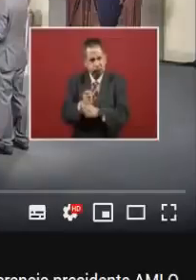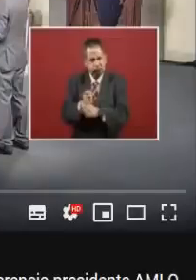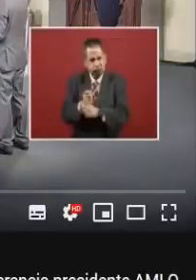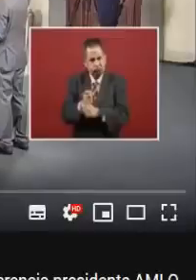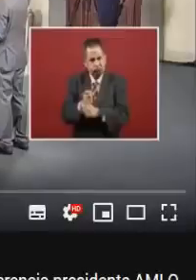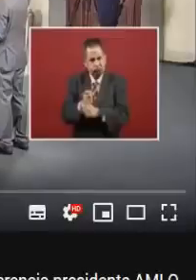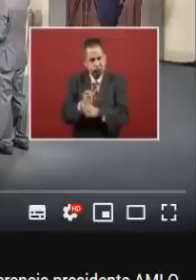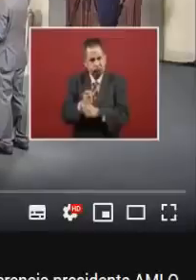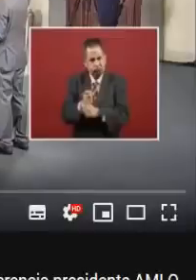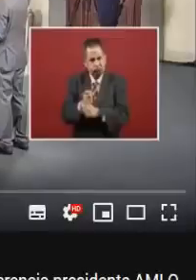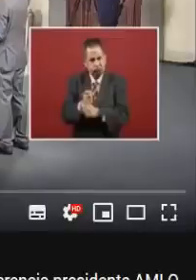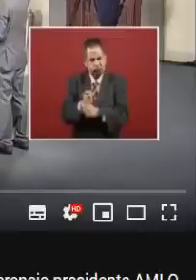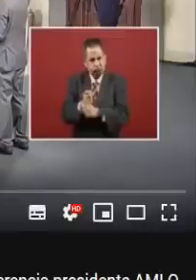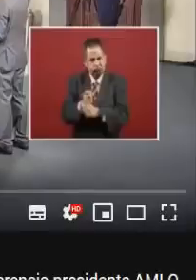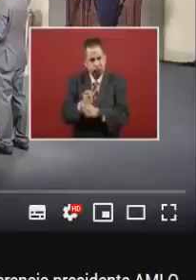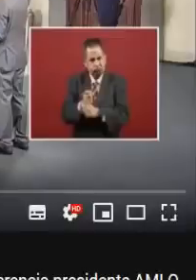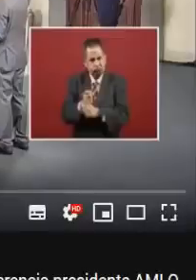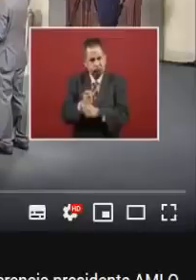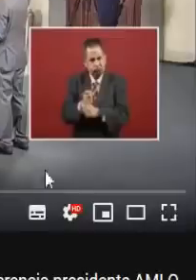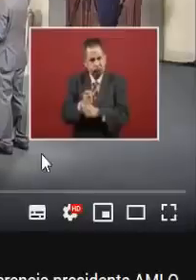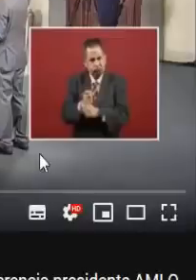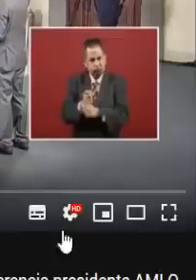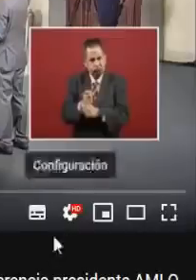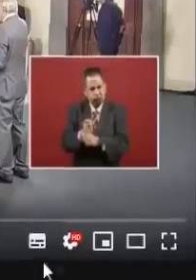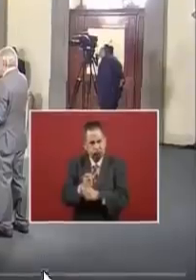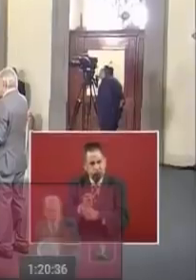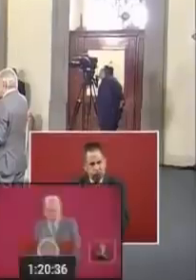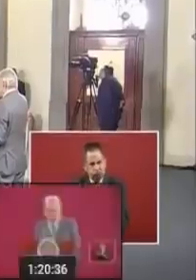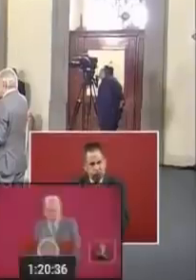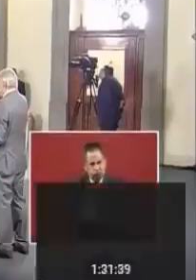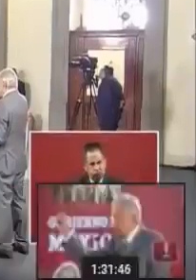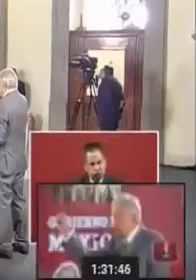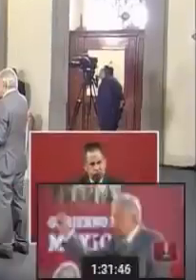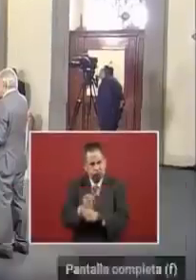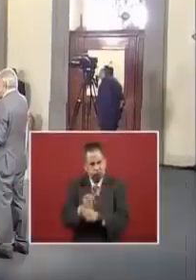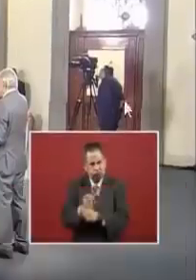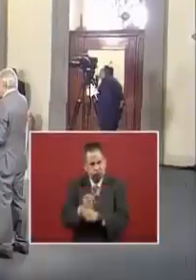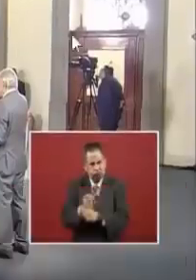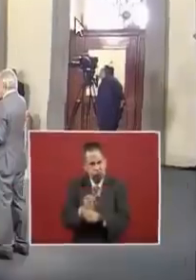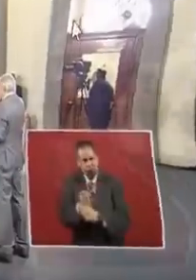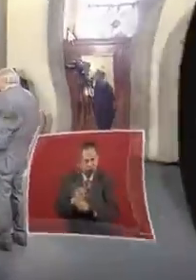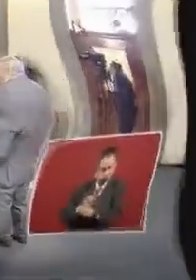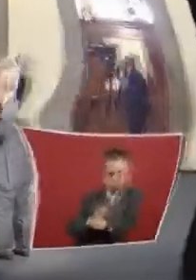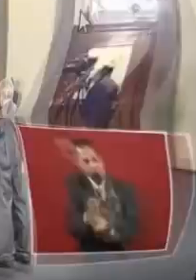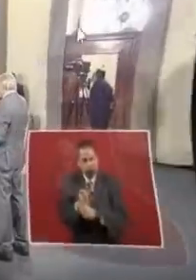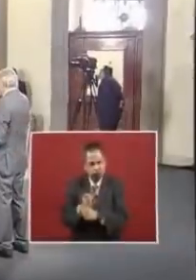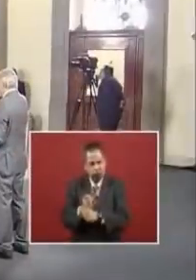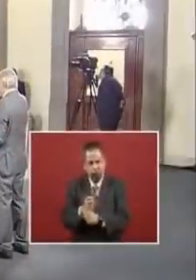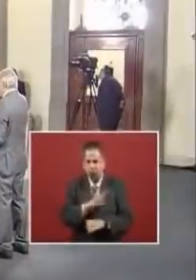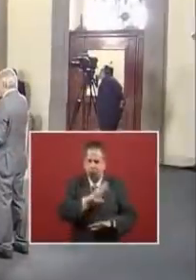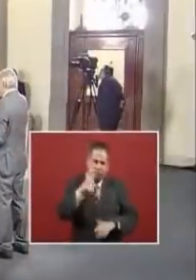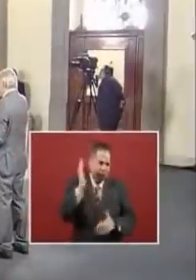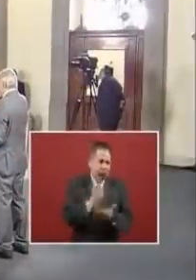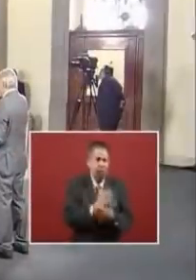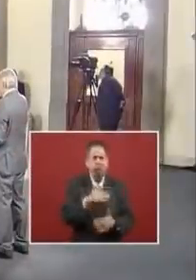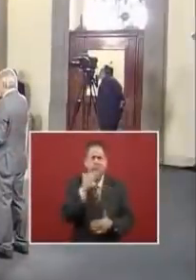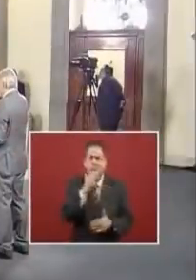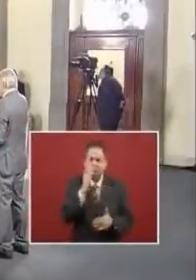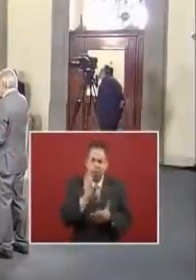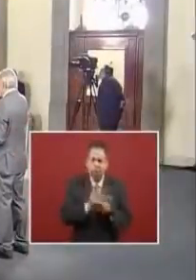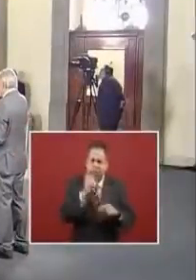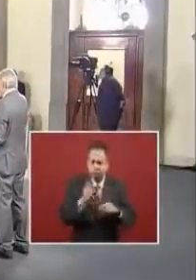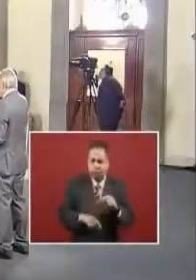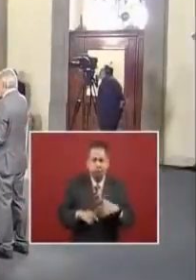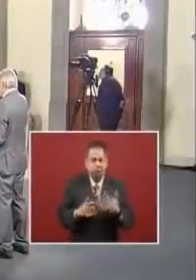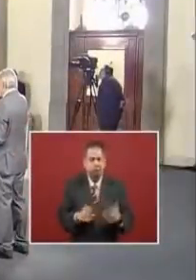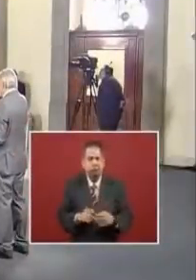pudiera estar en el gobierno de mexico vamos a escuchar amigos el siguiente segmento de vídeo y finalmente en